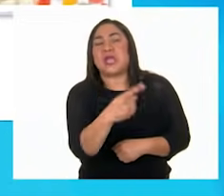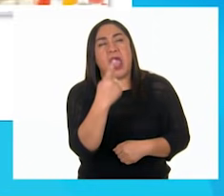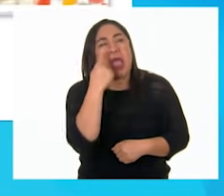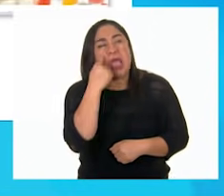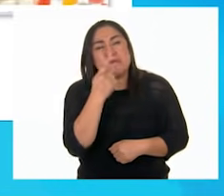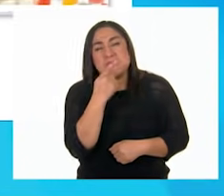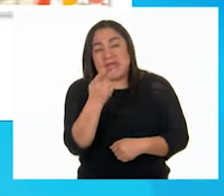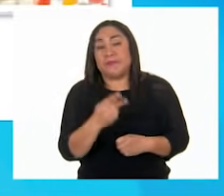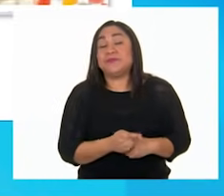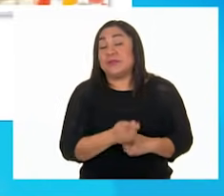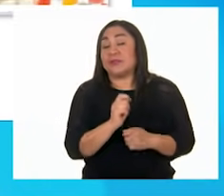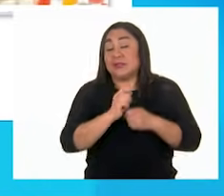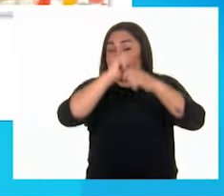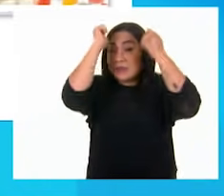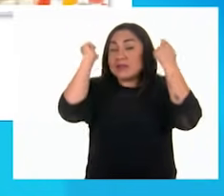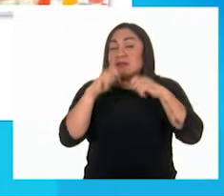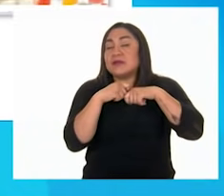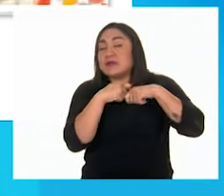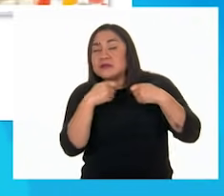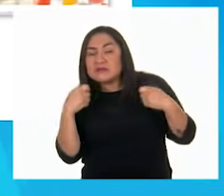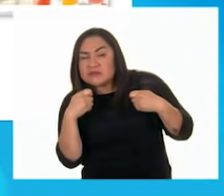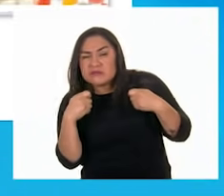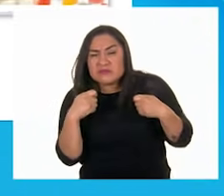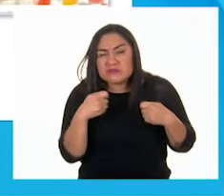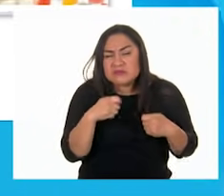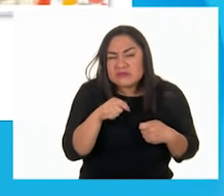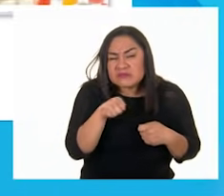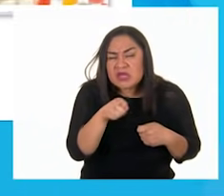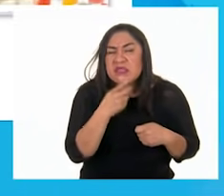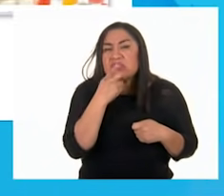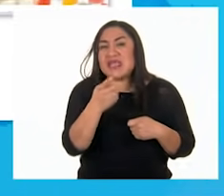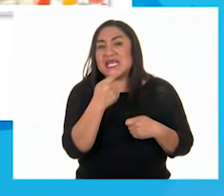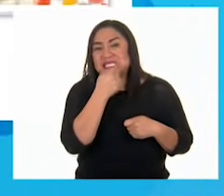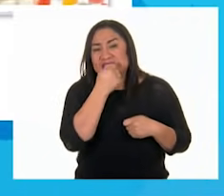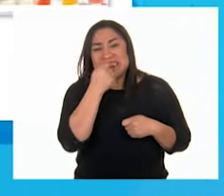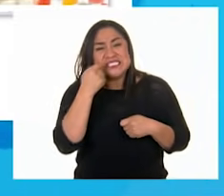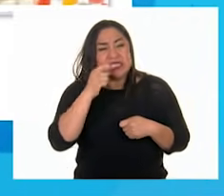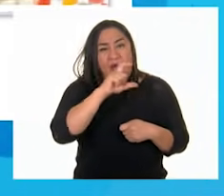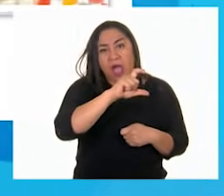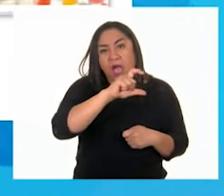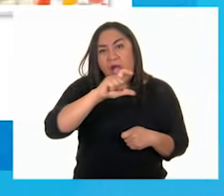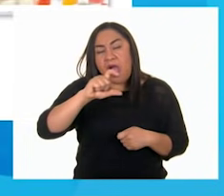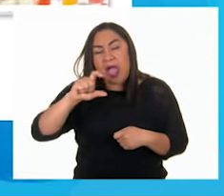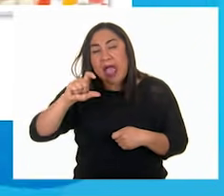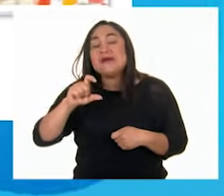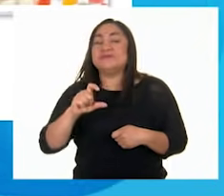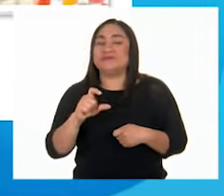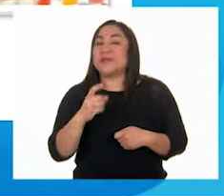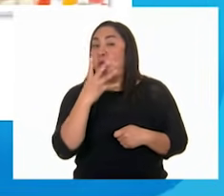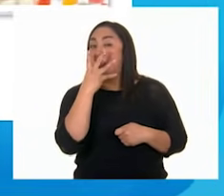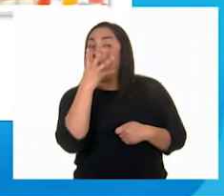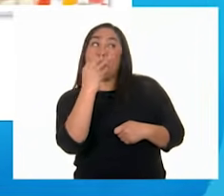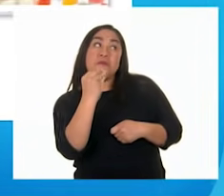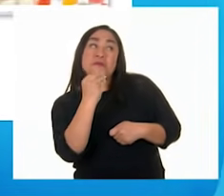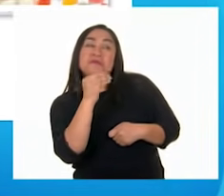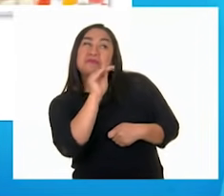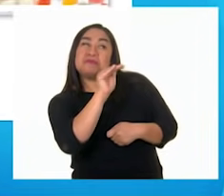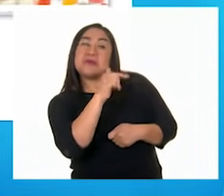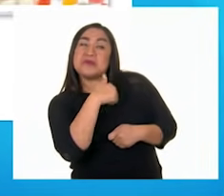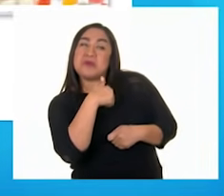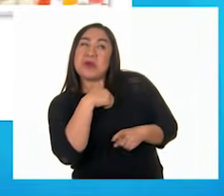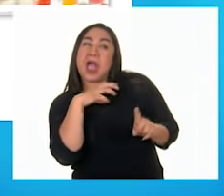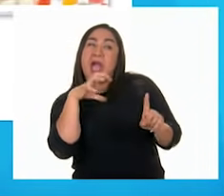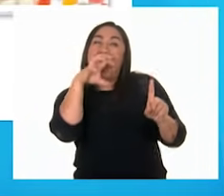cuando Caperucita Roja le dice que tiene dientes muy grandes, el lobo responde, son